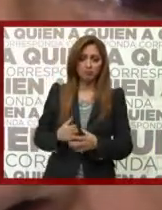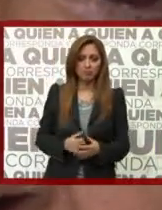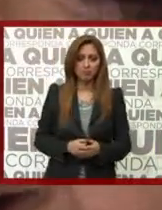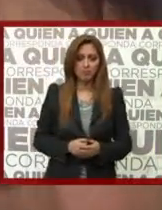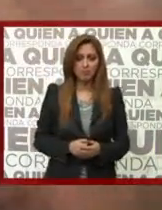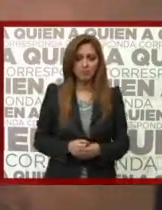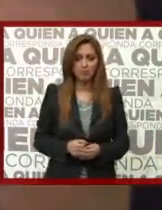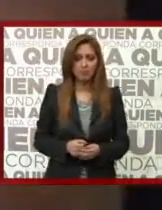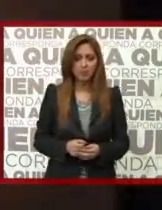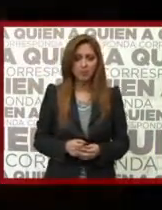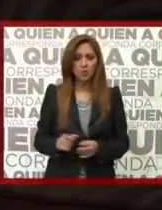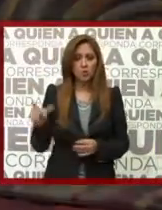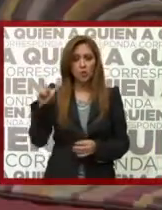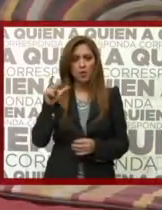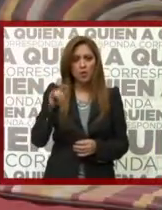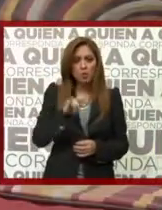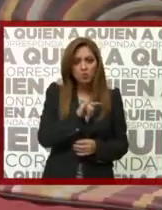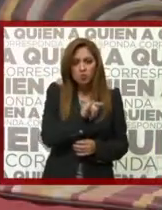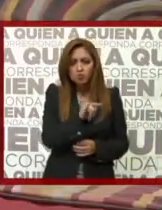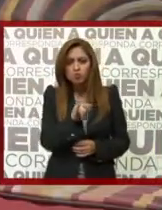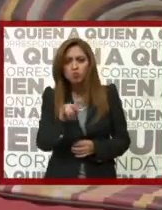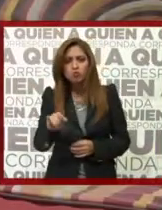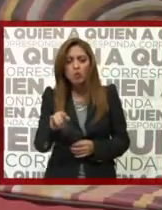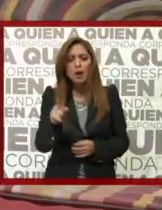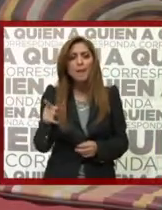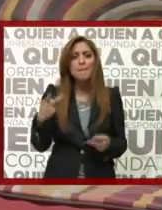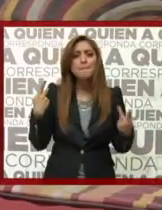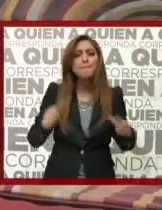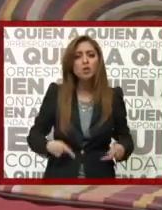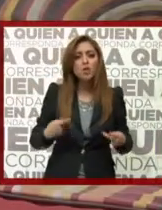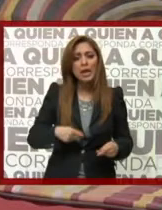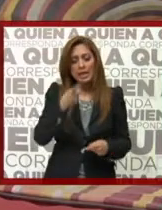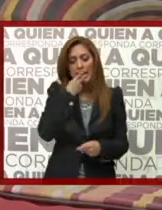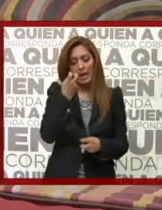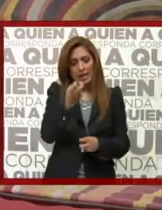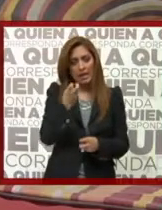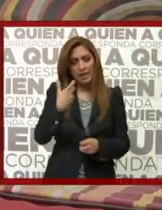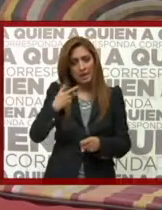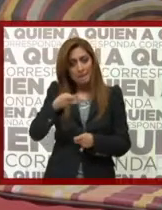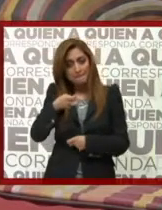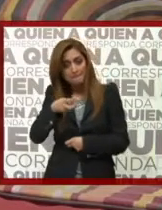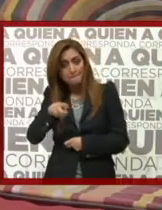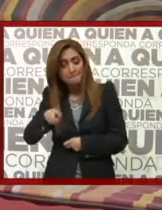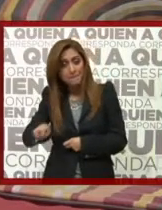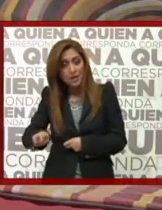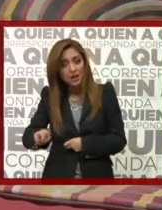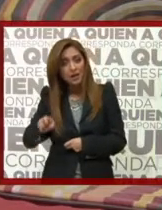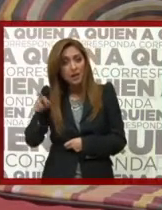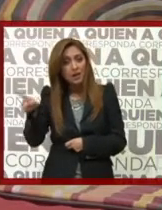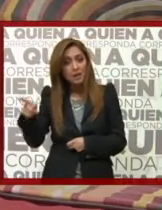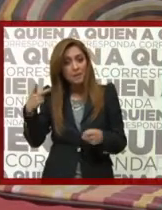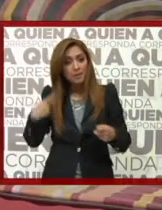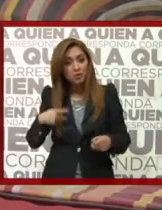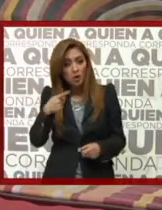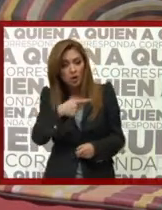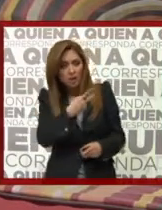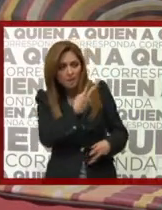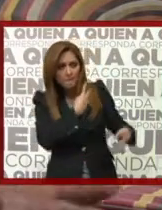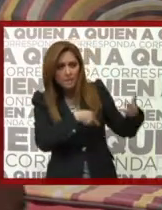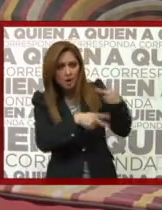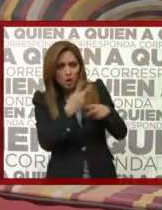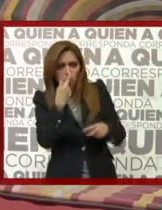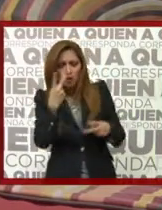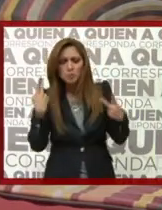al destino, allá a Milpalta, las personas están diciendo, pues por aquí está bien. En eso él se percata que venían dos